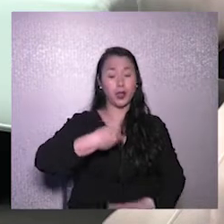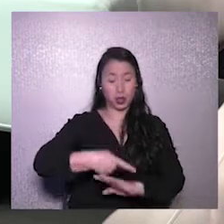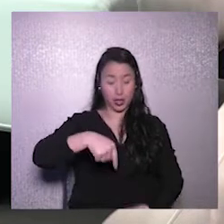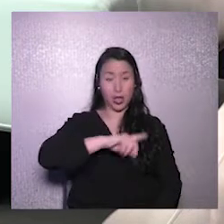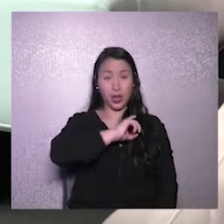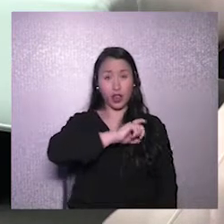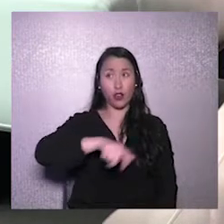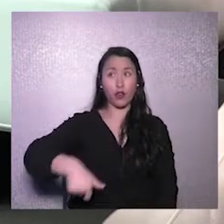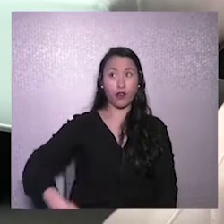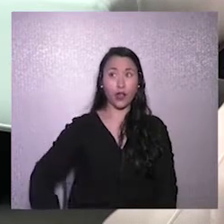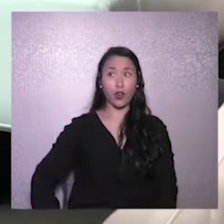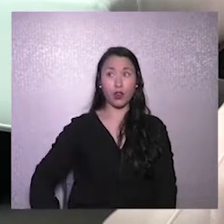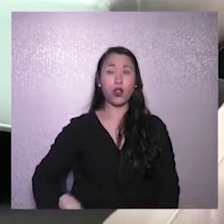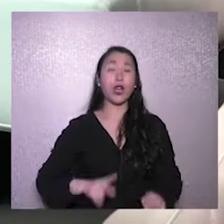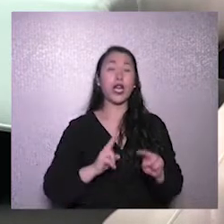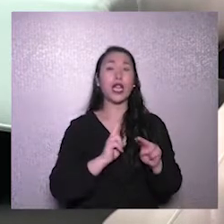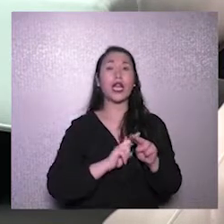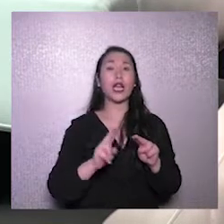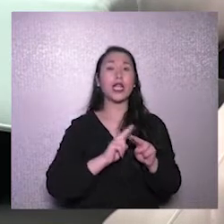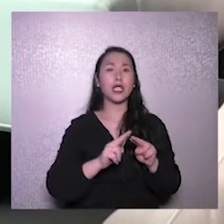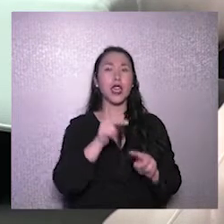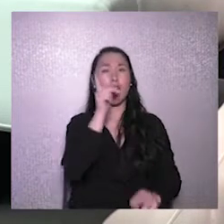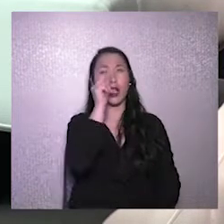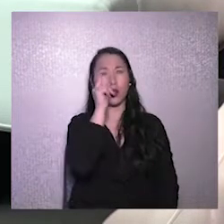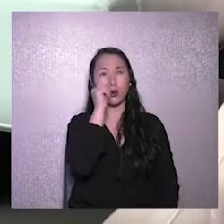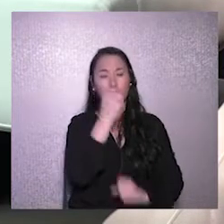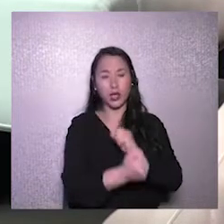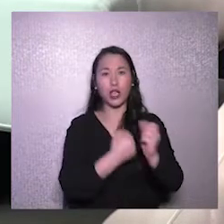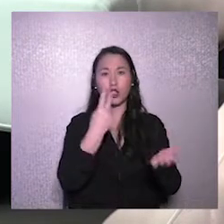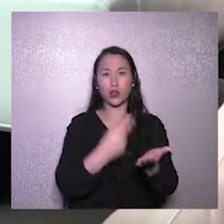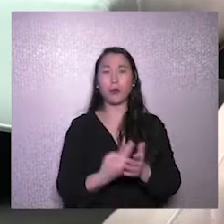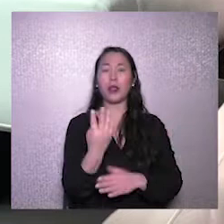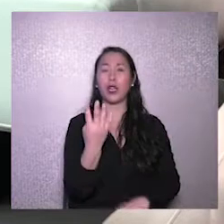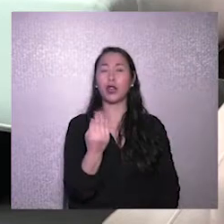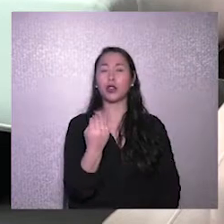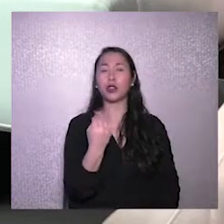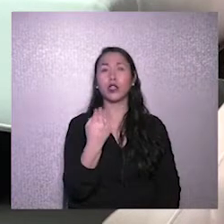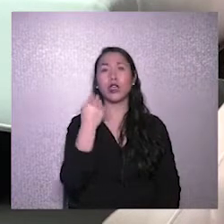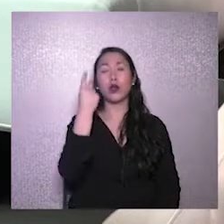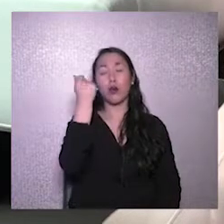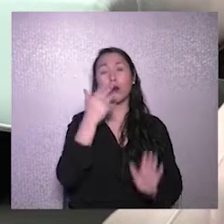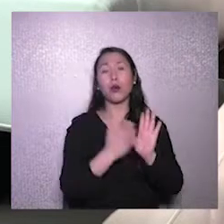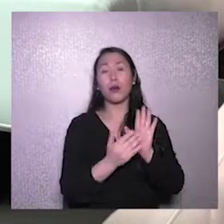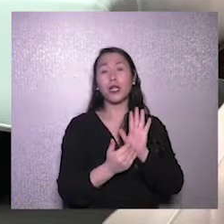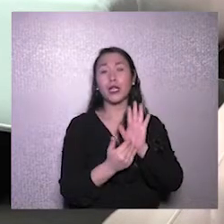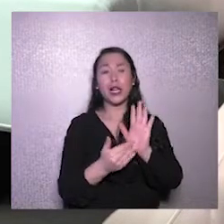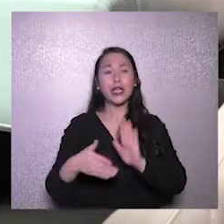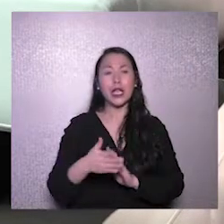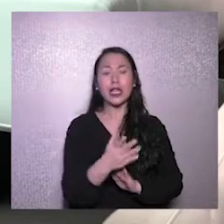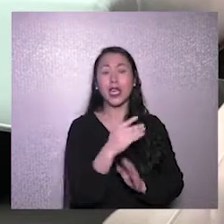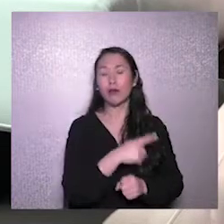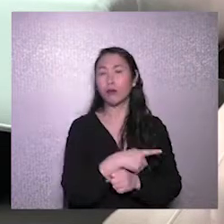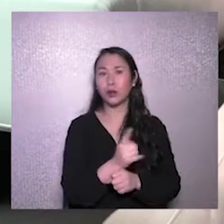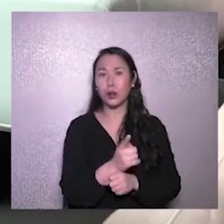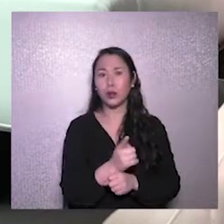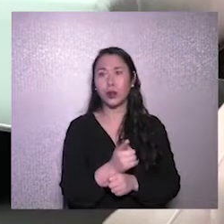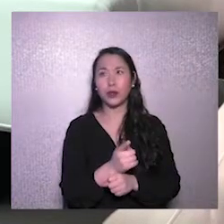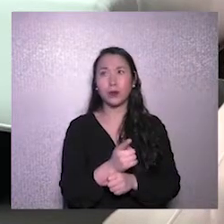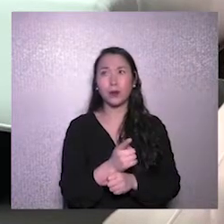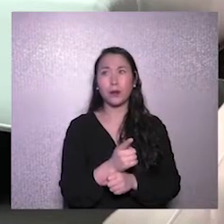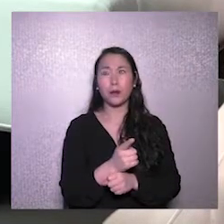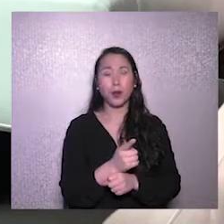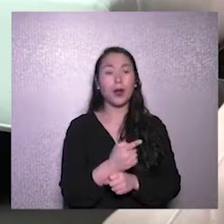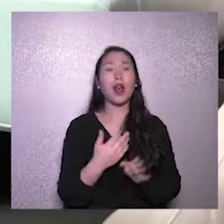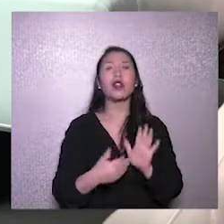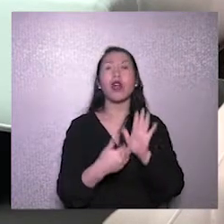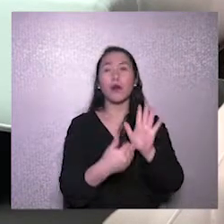de este gobierno, elaboré en octubre del 2014 una propuesta de línea de acción inmediata para dar cuenta de los principales